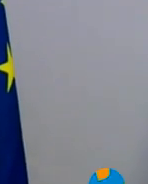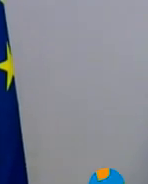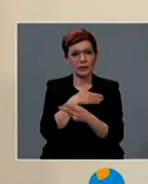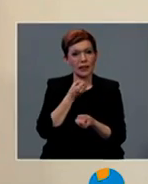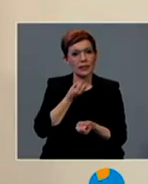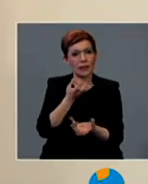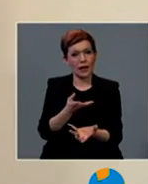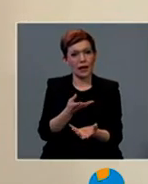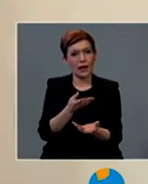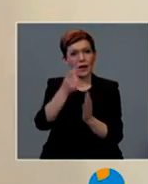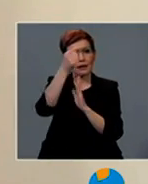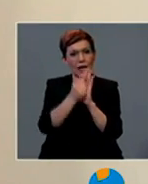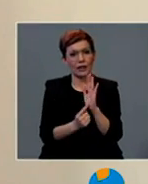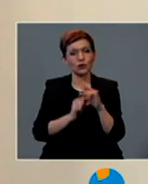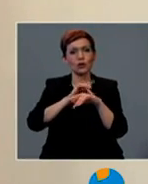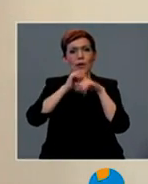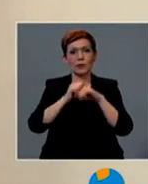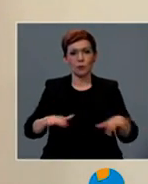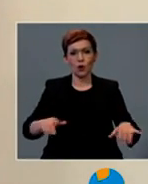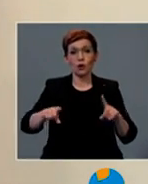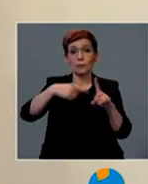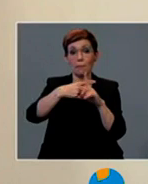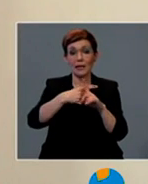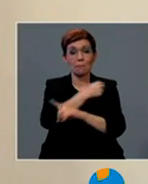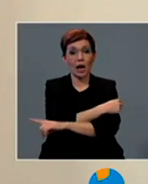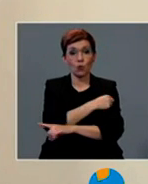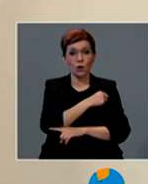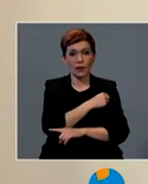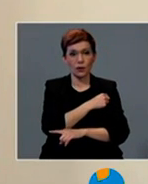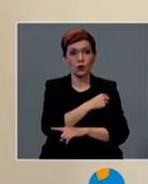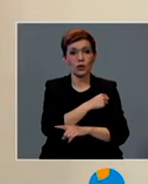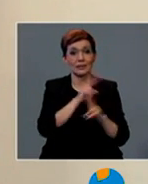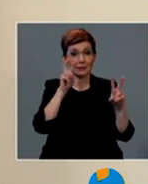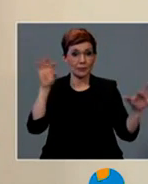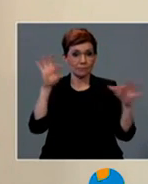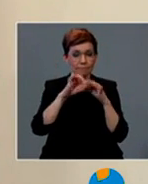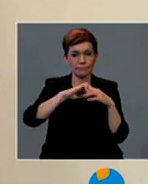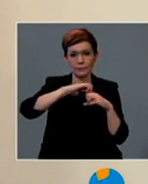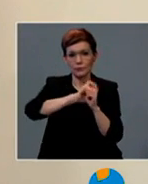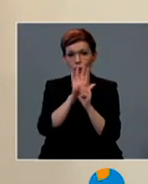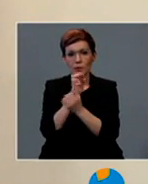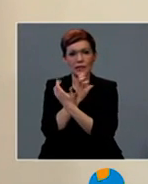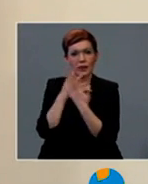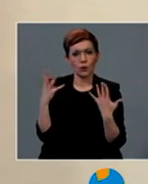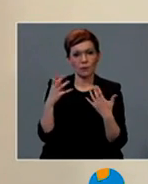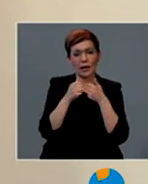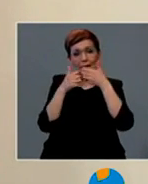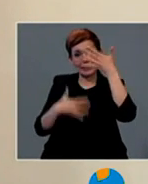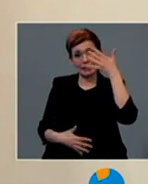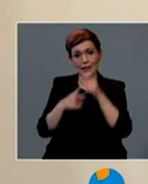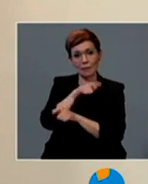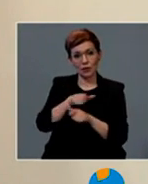datos epidemiológicos y de proceso de vacunación relativos a la covid-19 Incluyendo los listados de